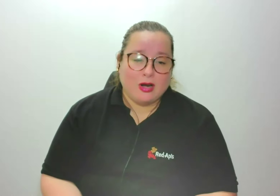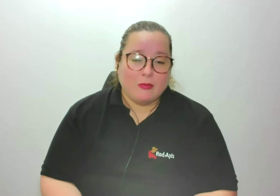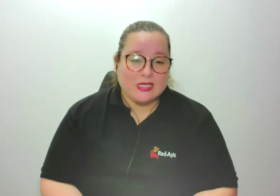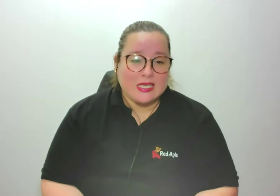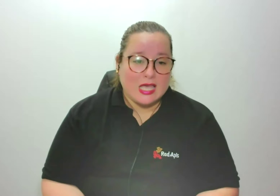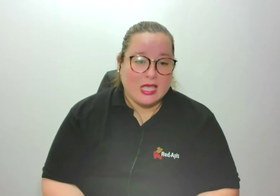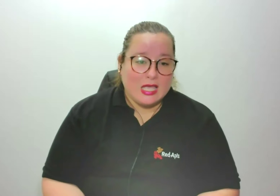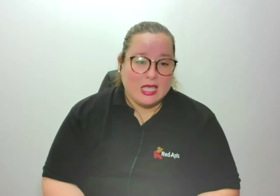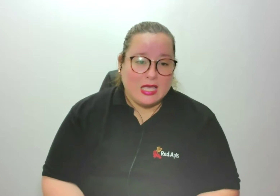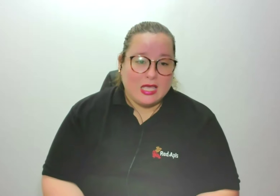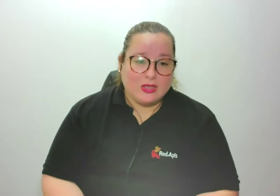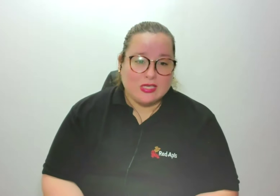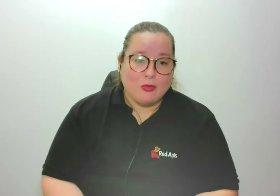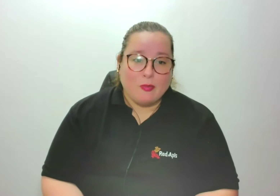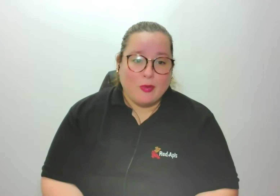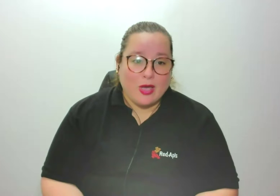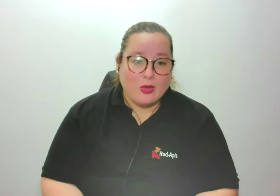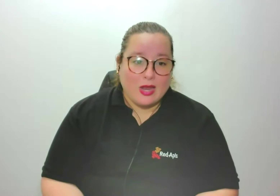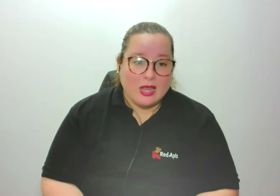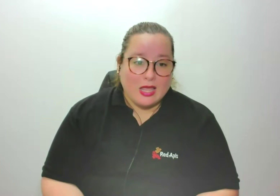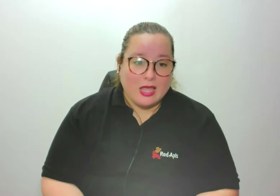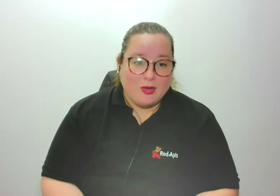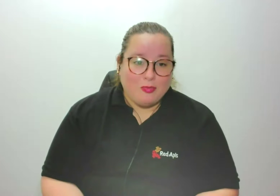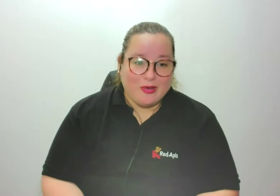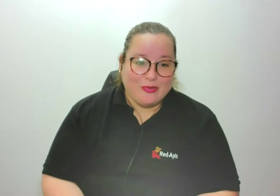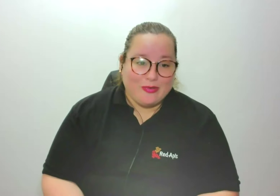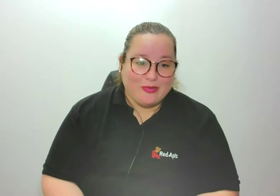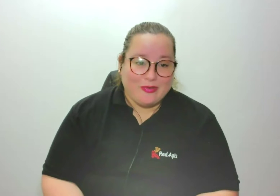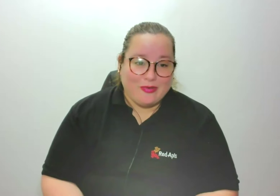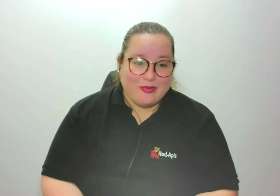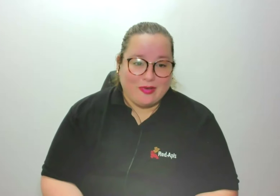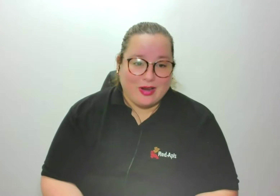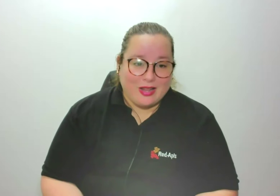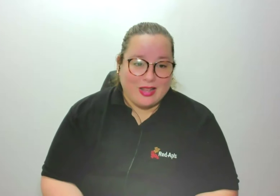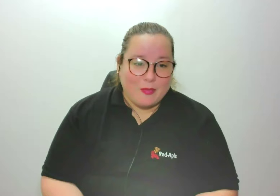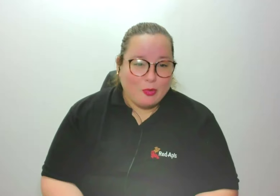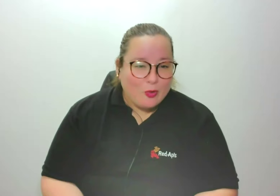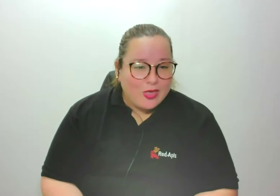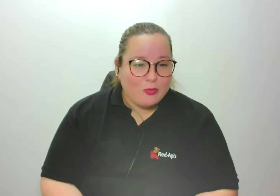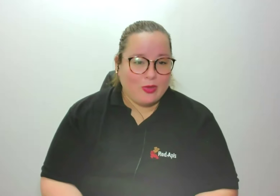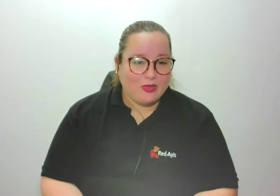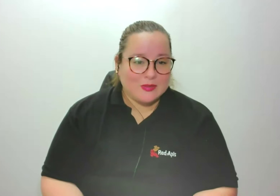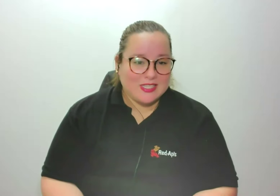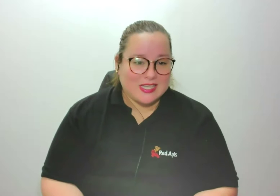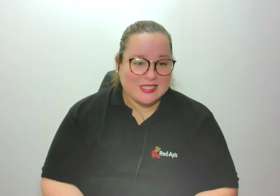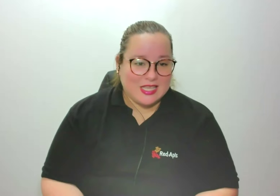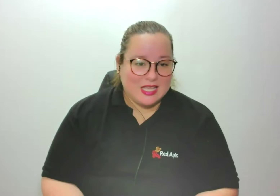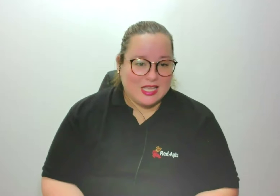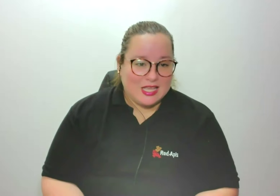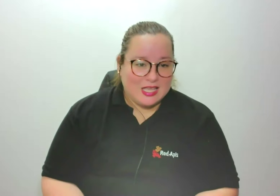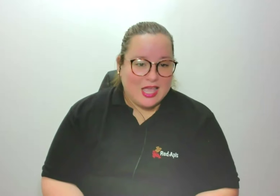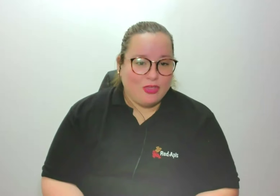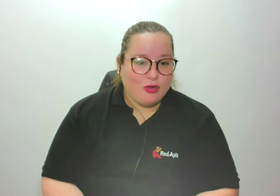problemas con la motricidad. Entonces, ¿cómo podemos ayudarle? Pero de a poco ha ido pudiendo